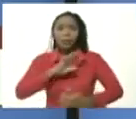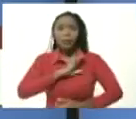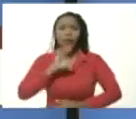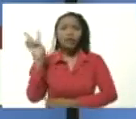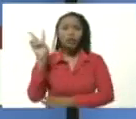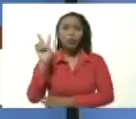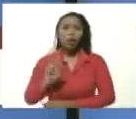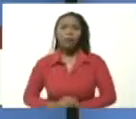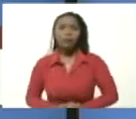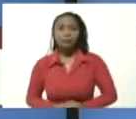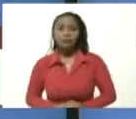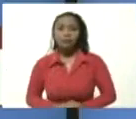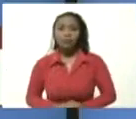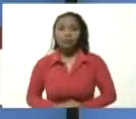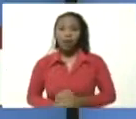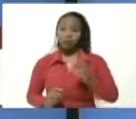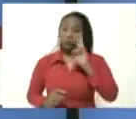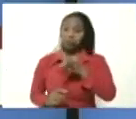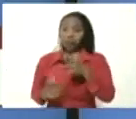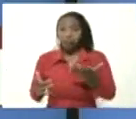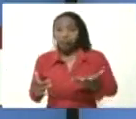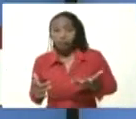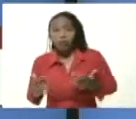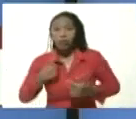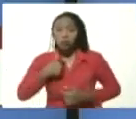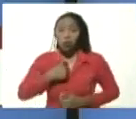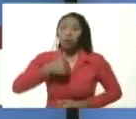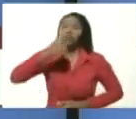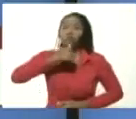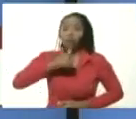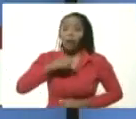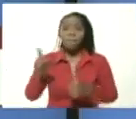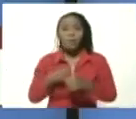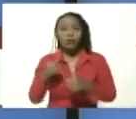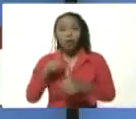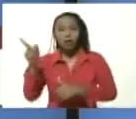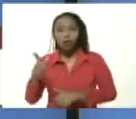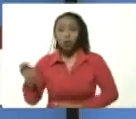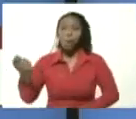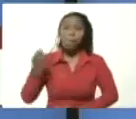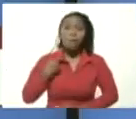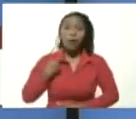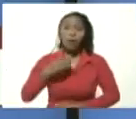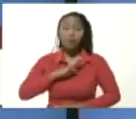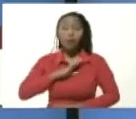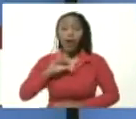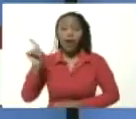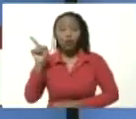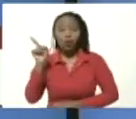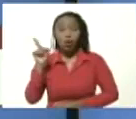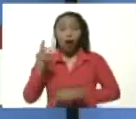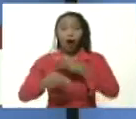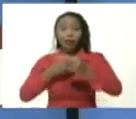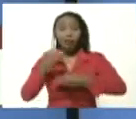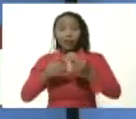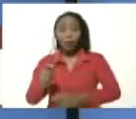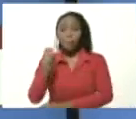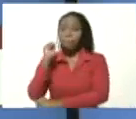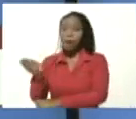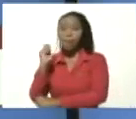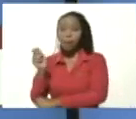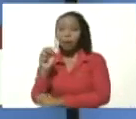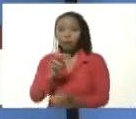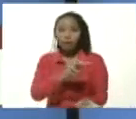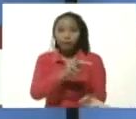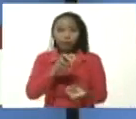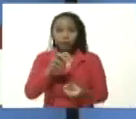Hay que verlo, pues. Yo lo he sostenido desde el principio, eso son pagos que les están haciendo a ellos, les están